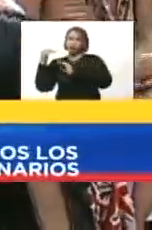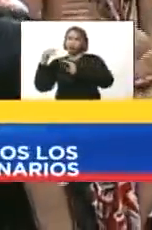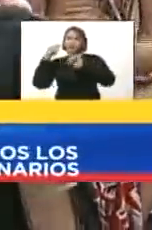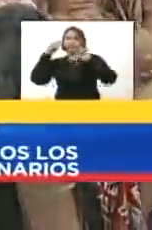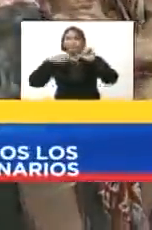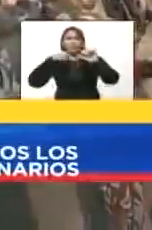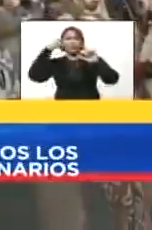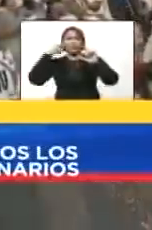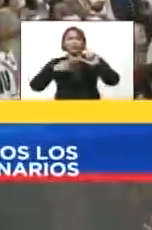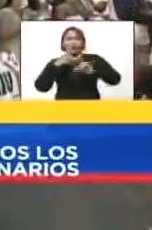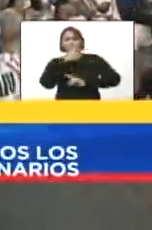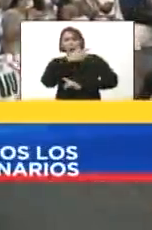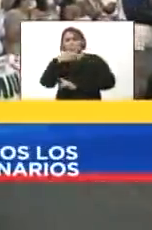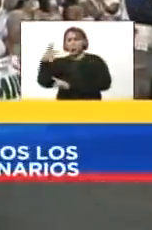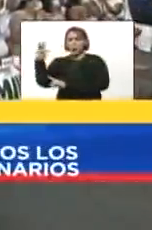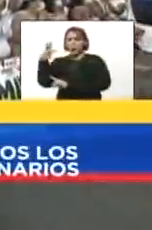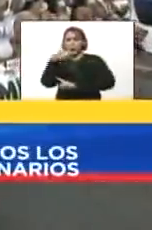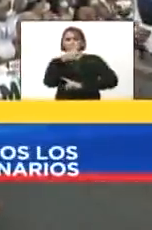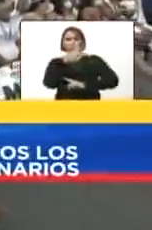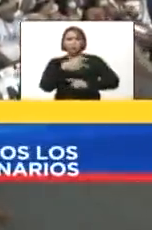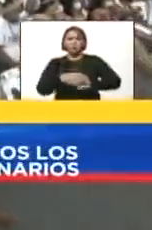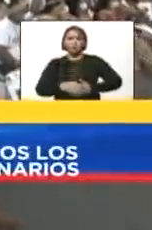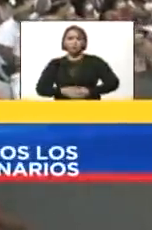videos, películas.